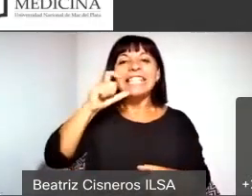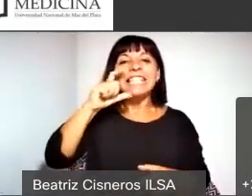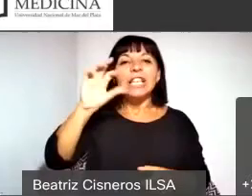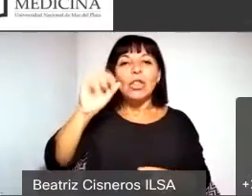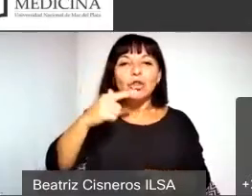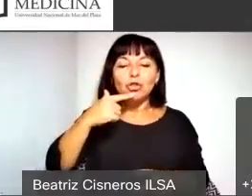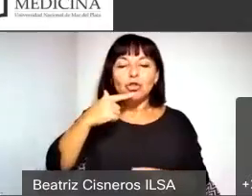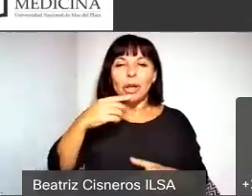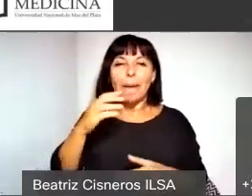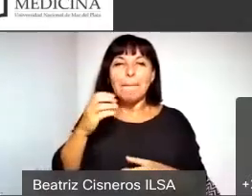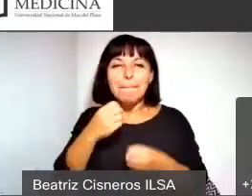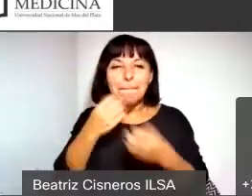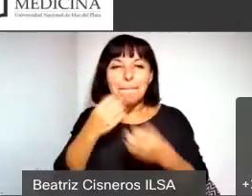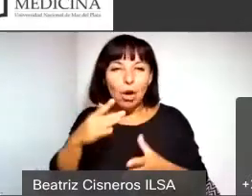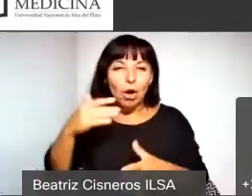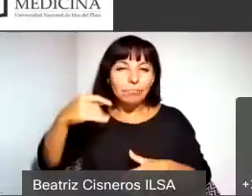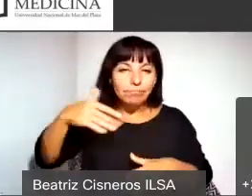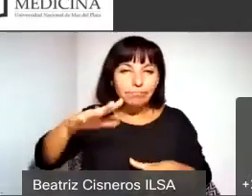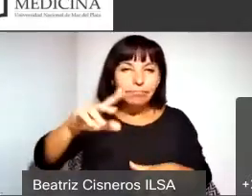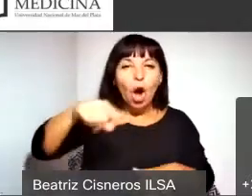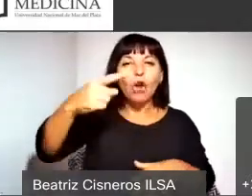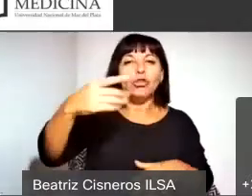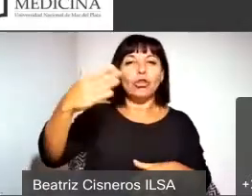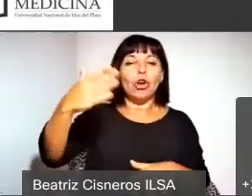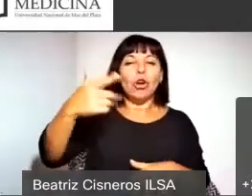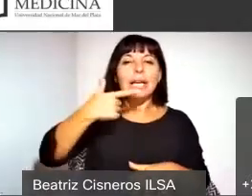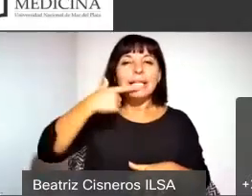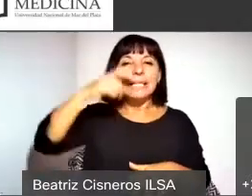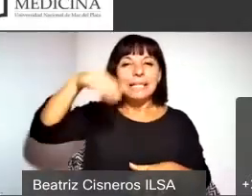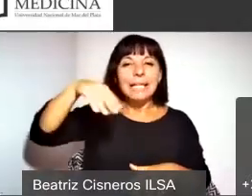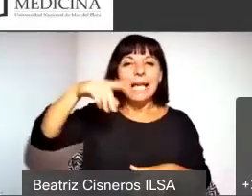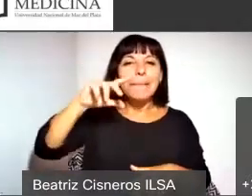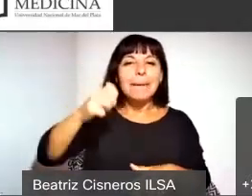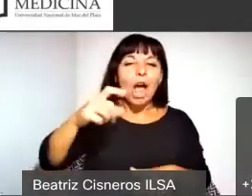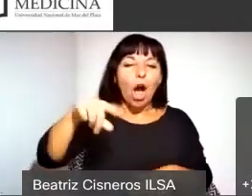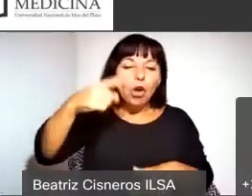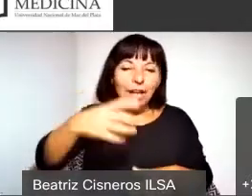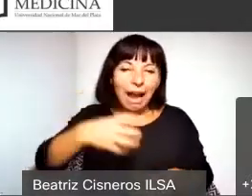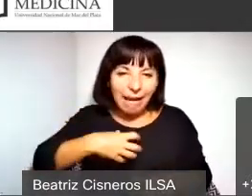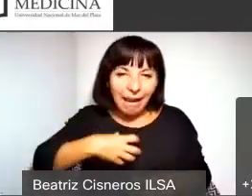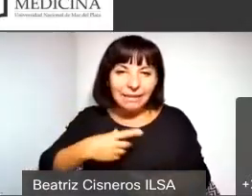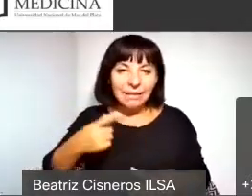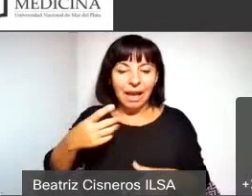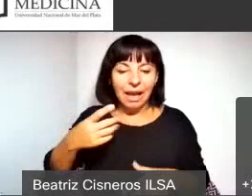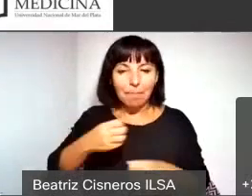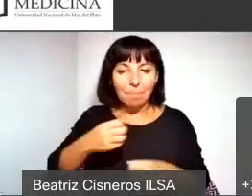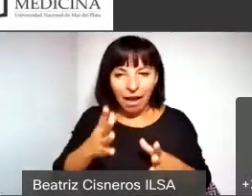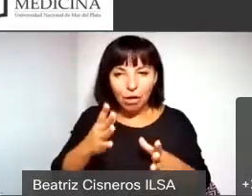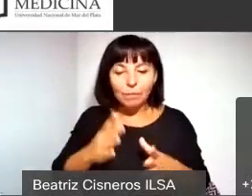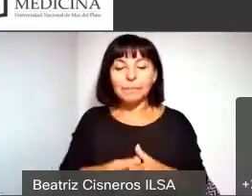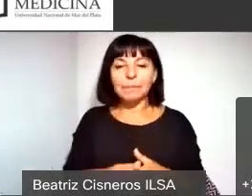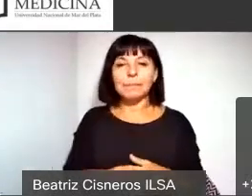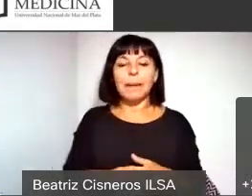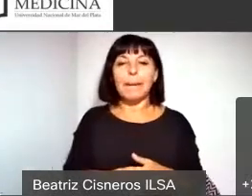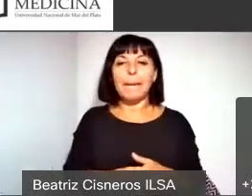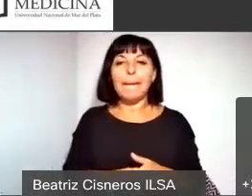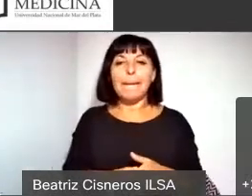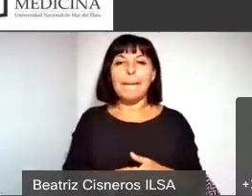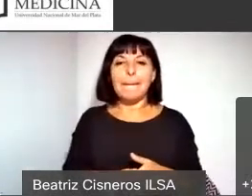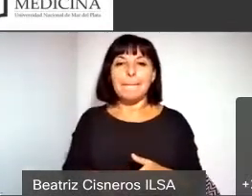seminario. Y por otro lado, los ribosomas presentan ARN de tipo ribosómico, que es sintetizado en el